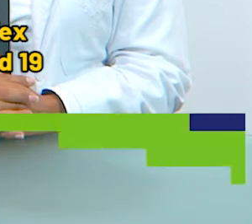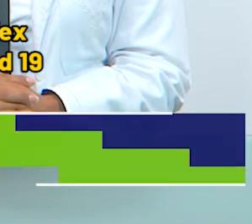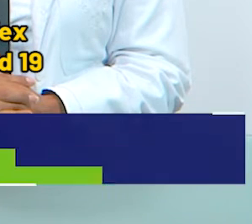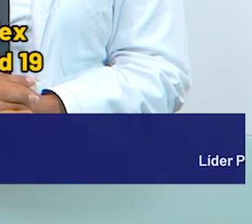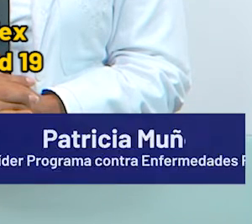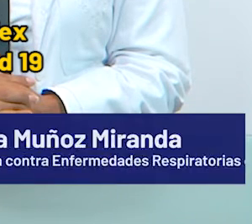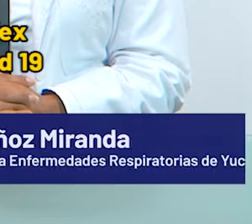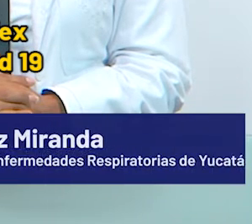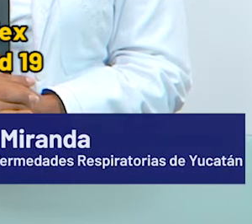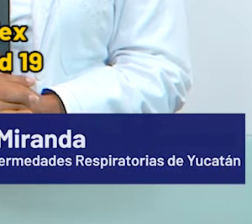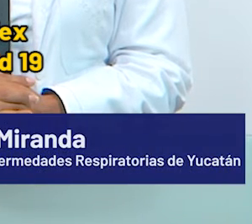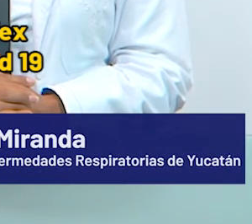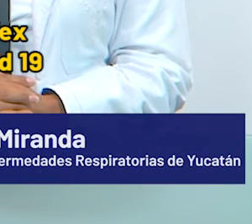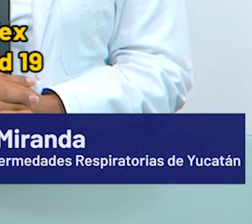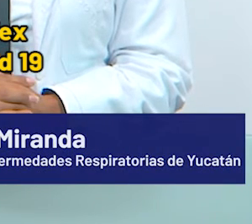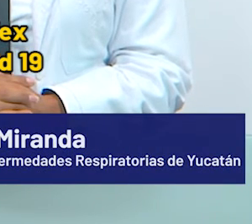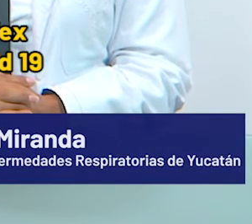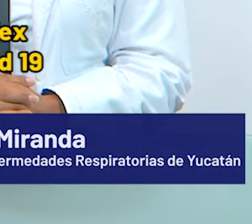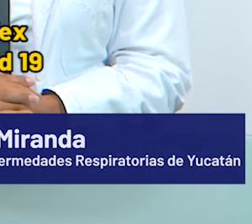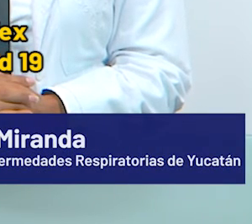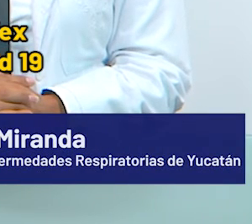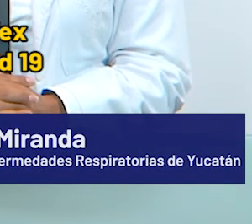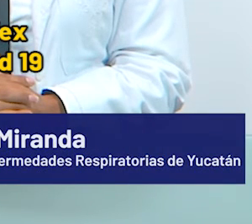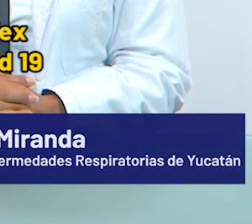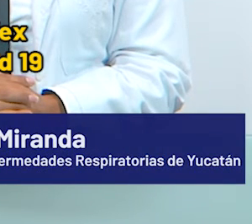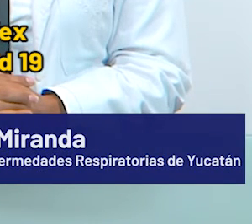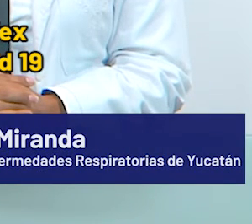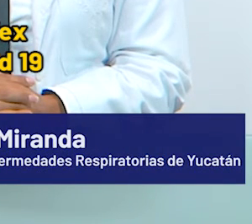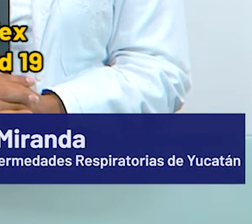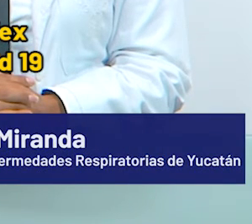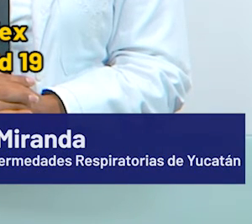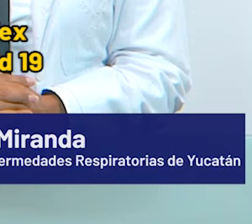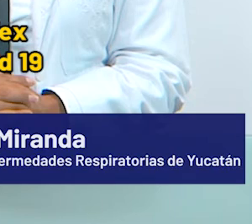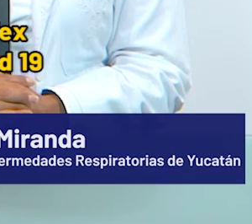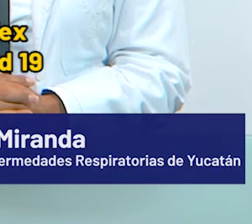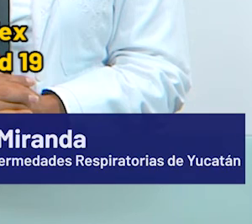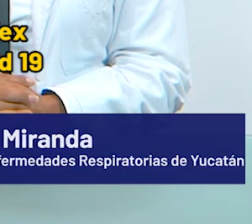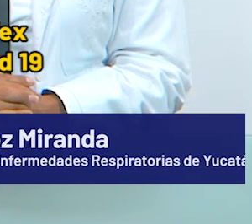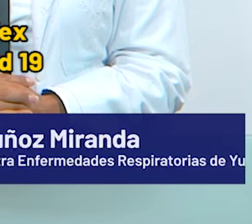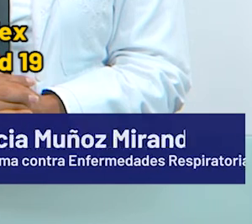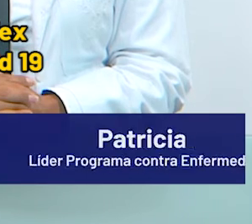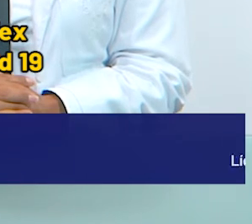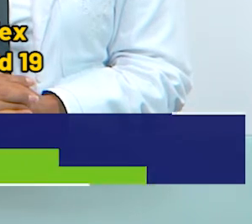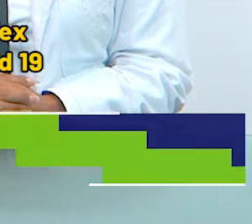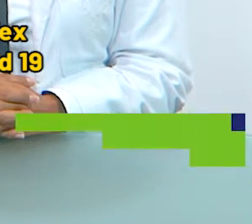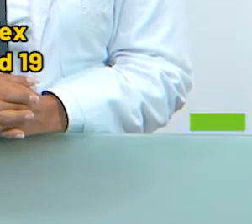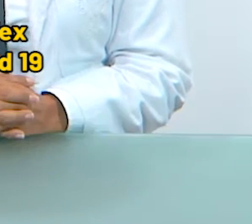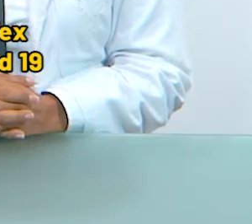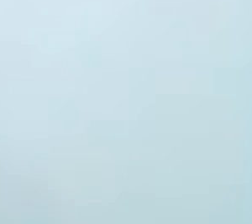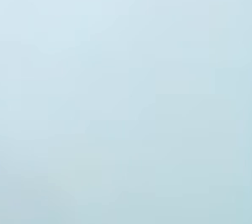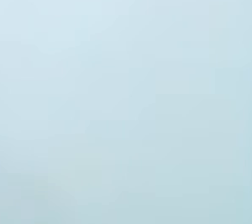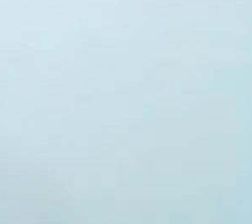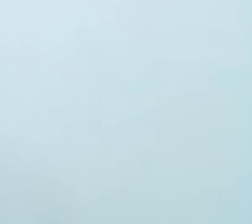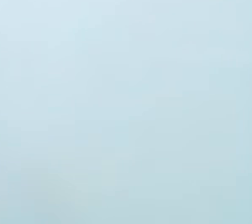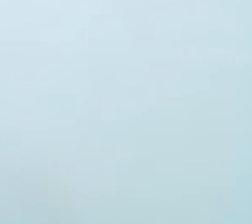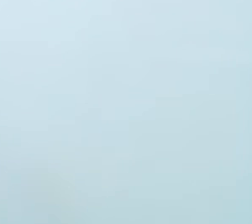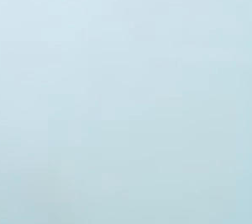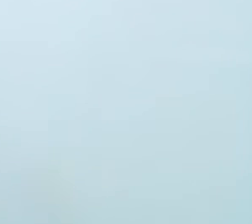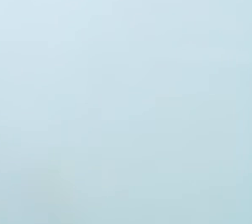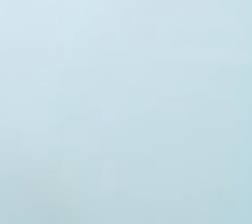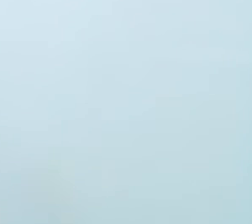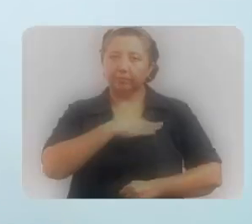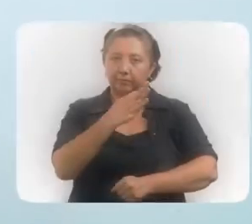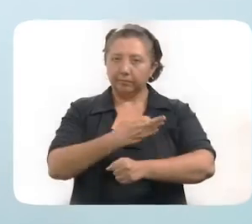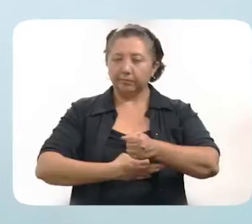hola buenas tardes nos disponemos a dar el parte diario relacionado con el cob y 19 en nuestro estado adelante doctora gracias doctora buenas